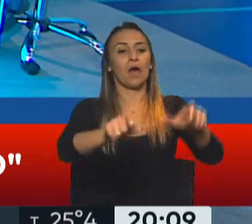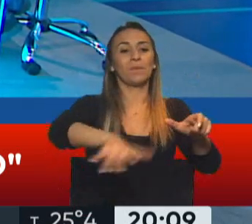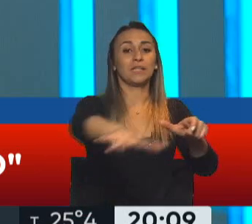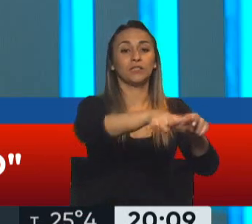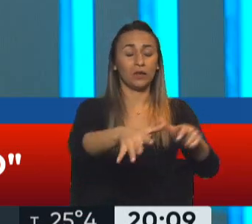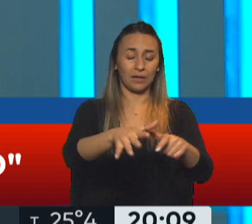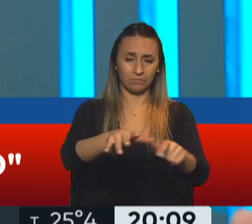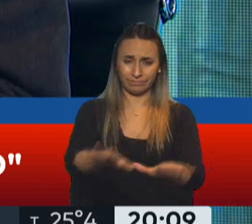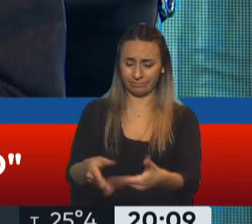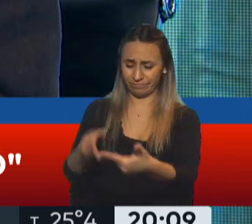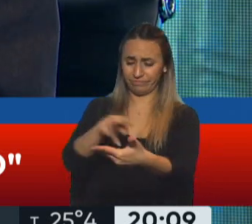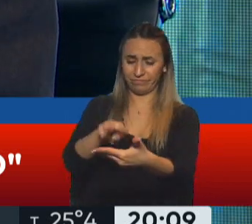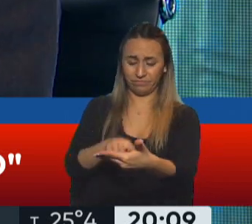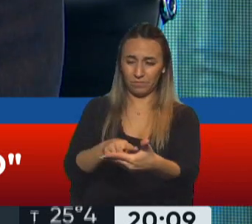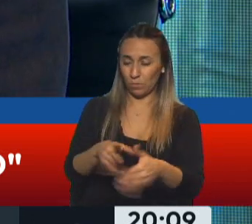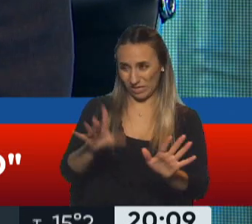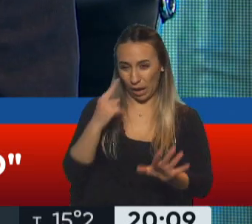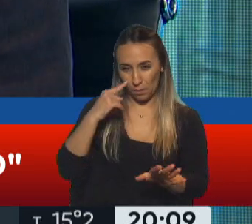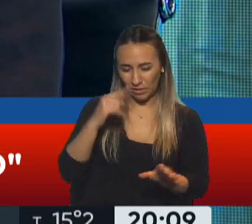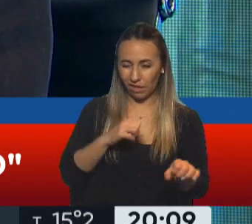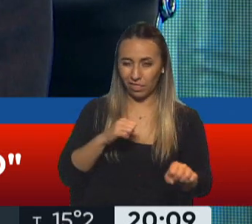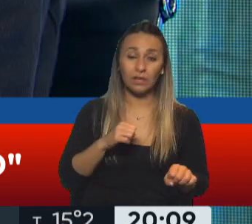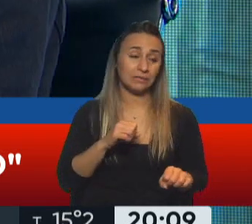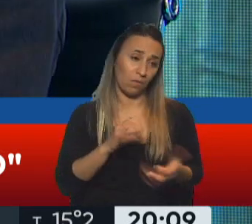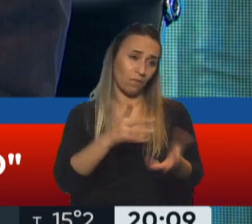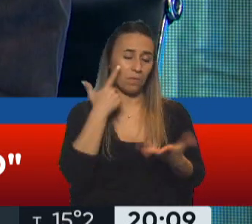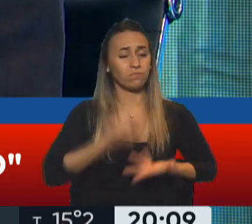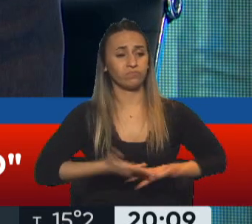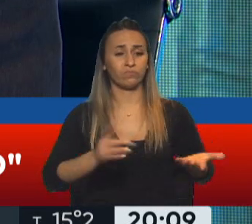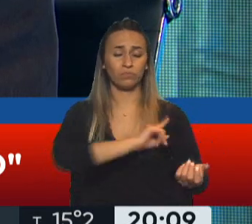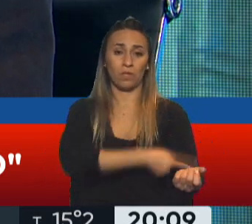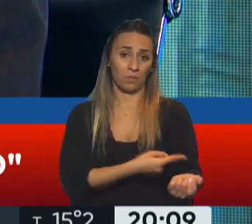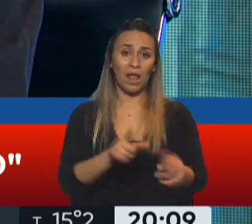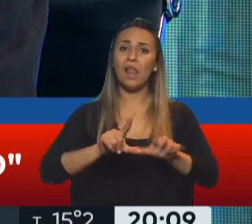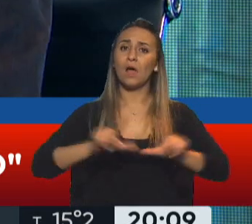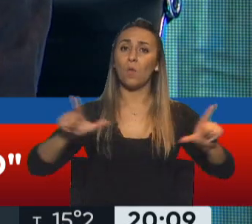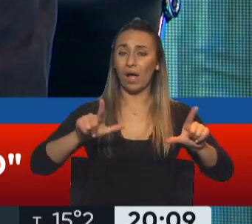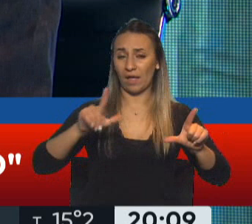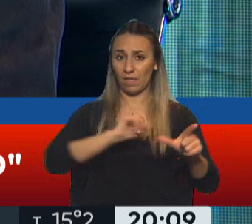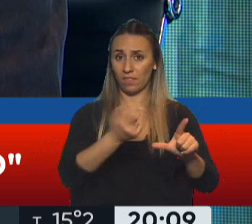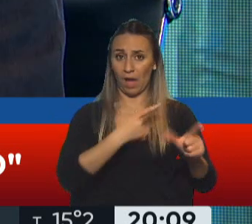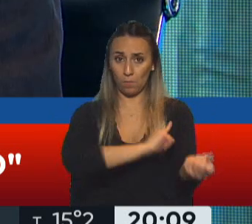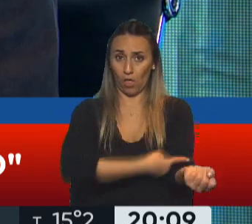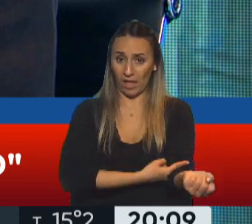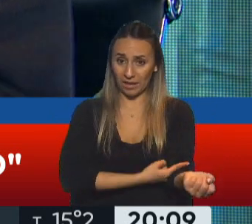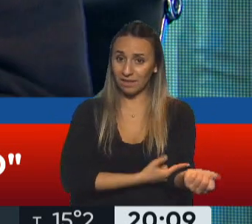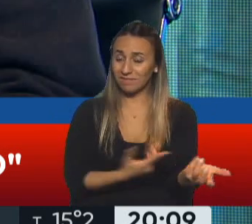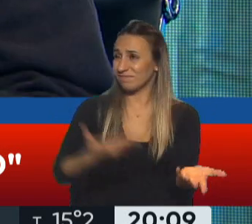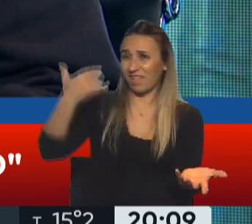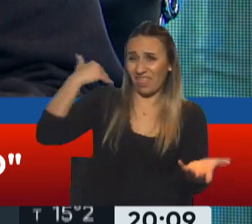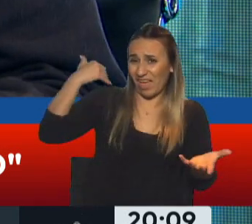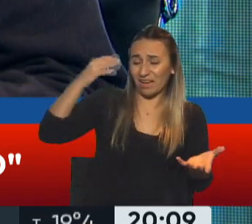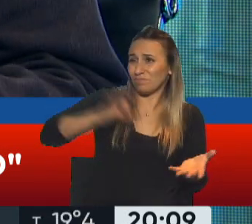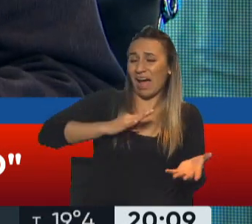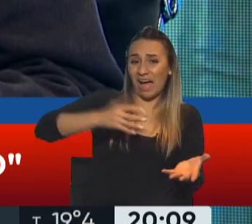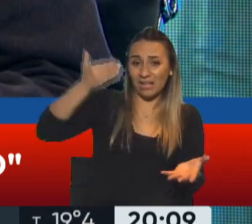creo que es una construcción es forma de demostrar el poder. El lenguaje siempre se usó para demostrar poder, desde que el mundo es mundo. Y en